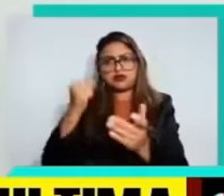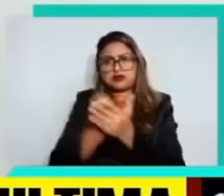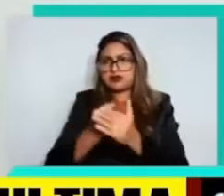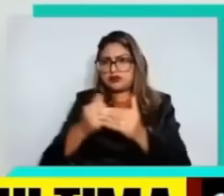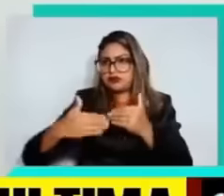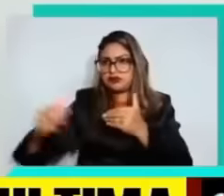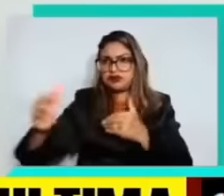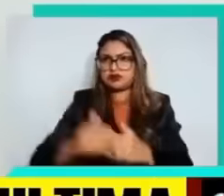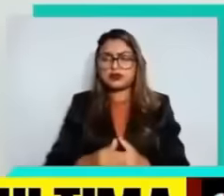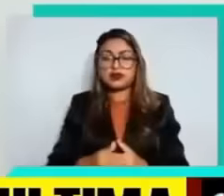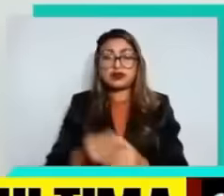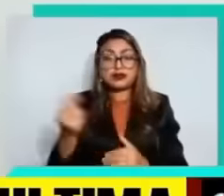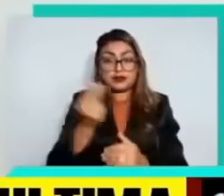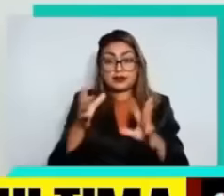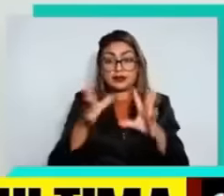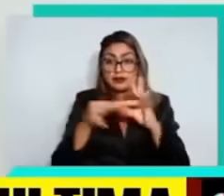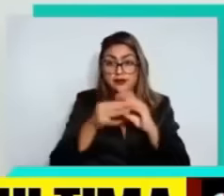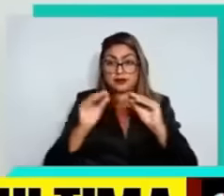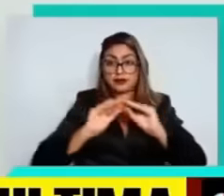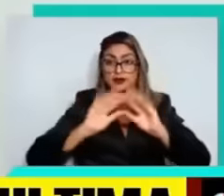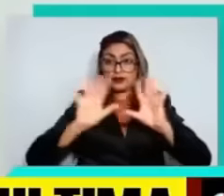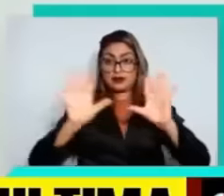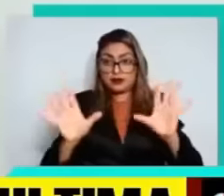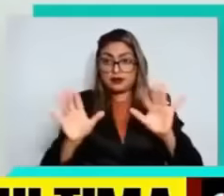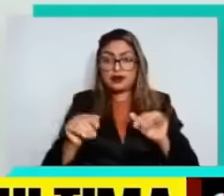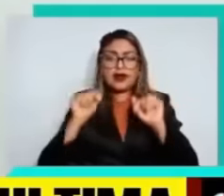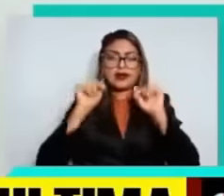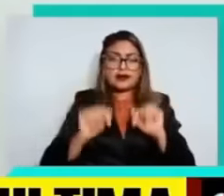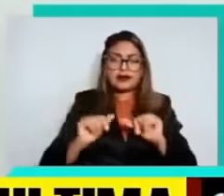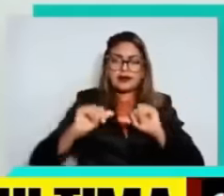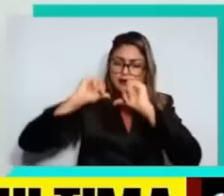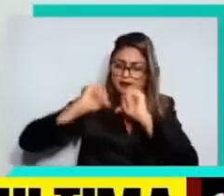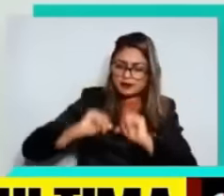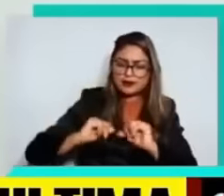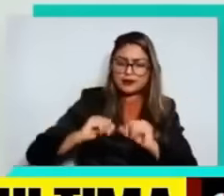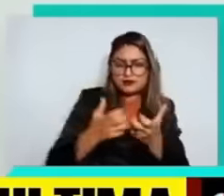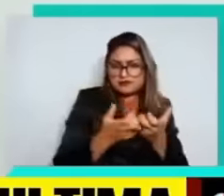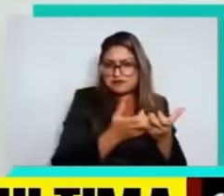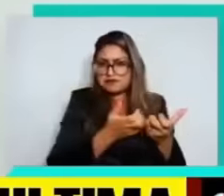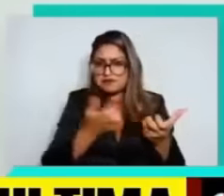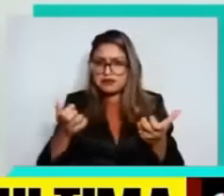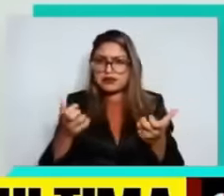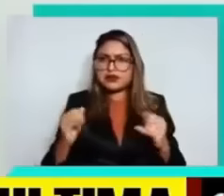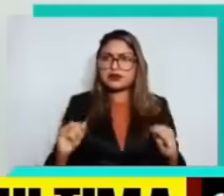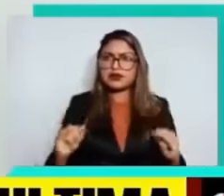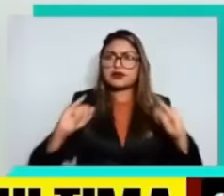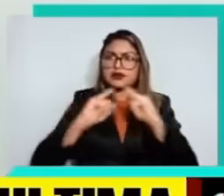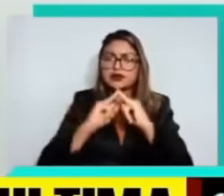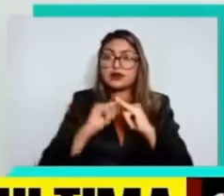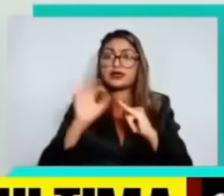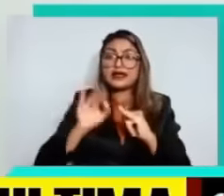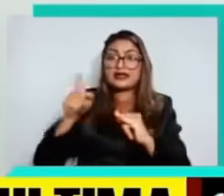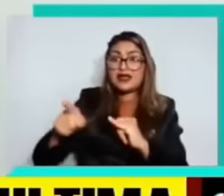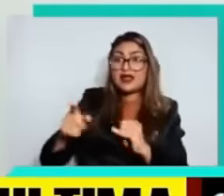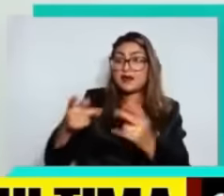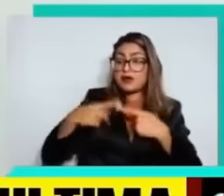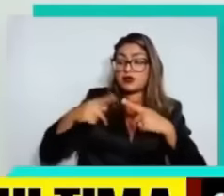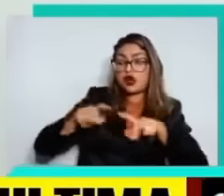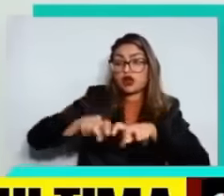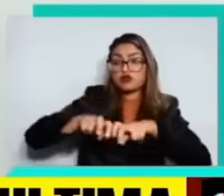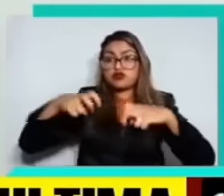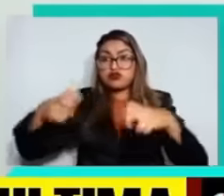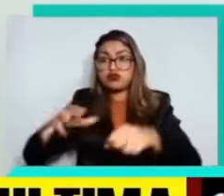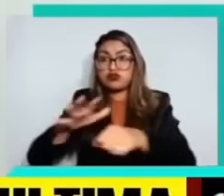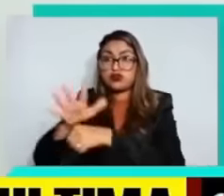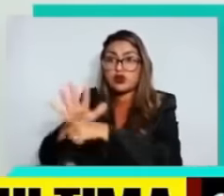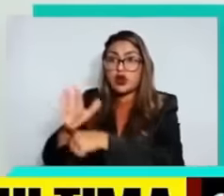levantó un acta correspondiente de esta comisión para que los datos que contiene la Plataforma Nacional de Transparencia solo